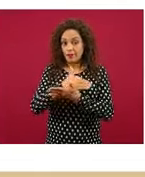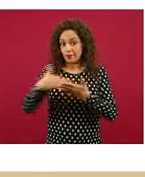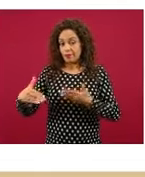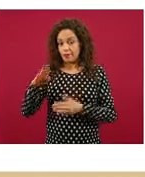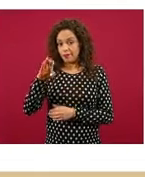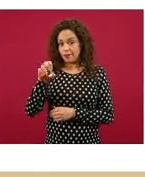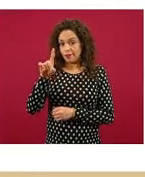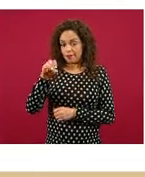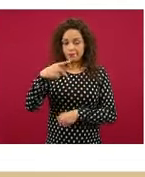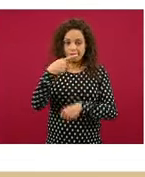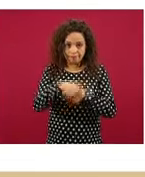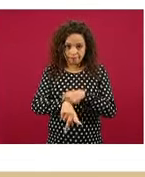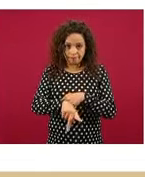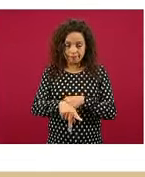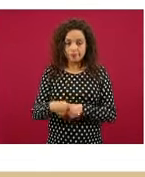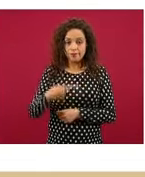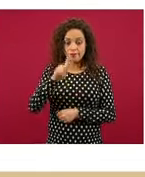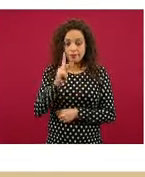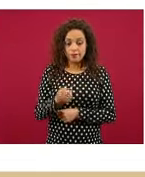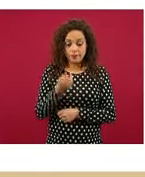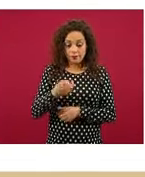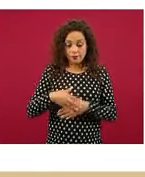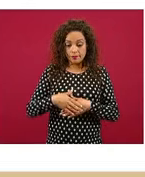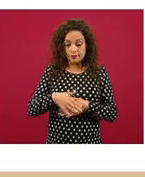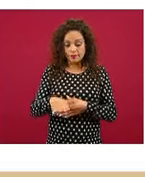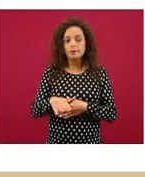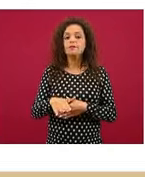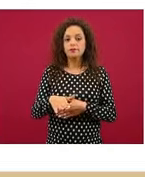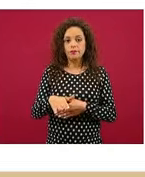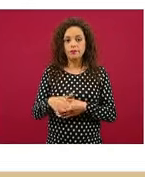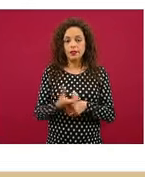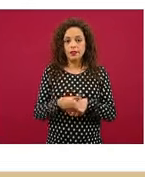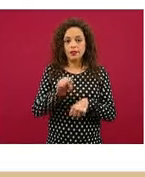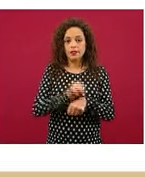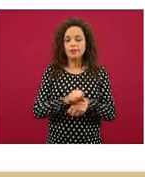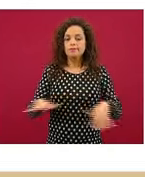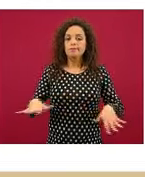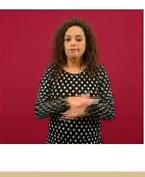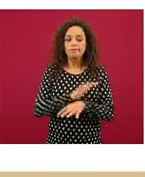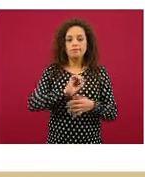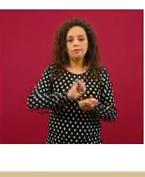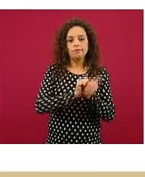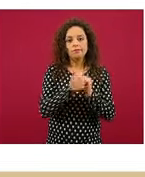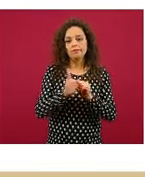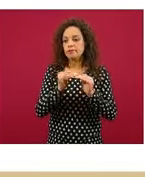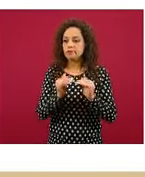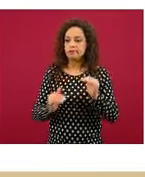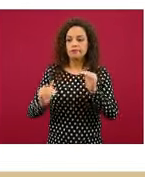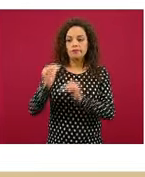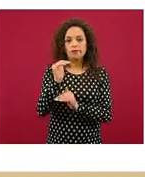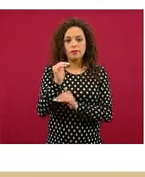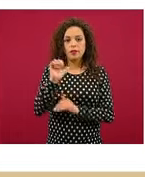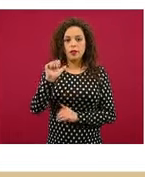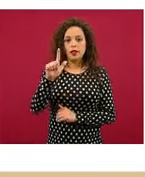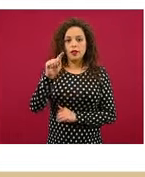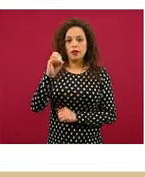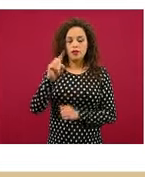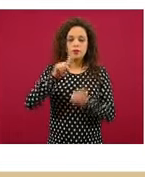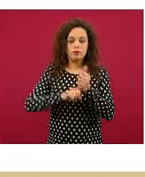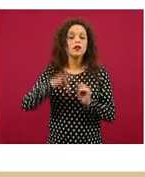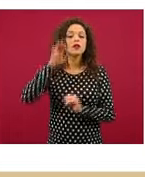y que para estas 2 siguientes semanas incrementan un nivel, se suben a nivel alto, es decir, a nivel naranja. Por lo tanto, también aquí